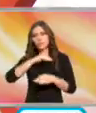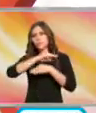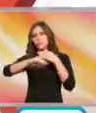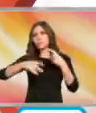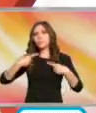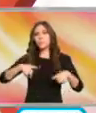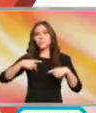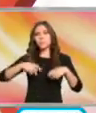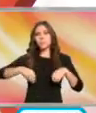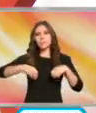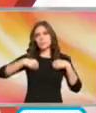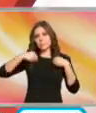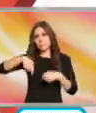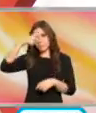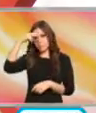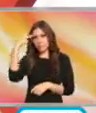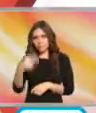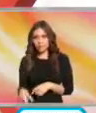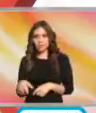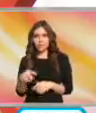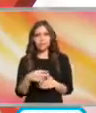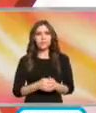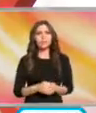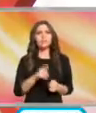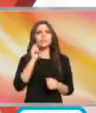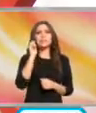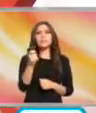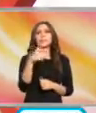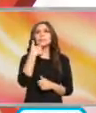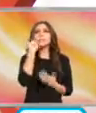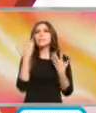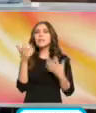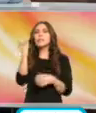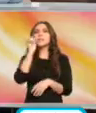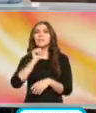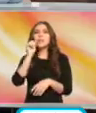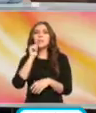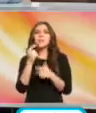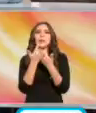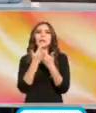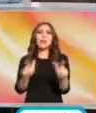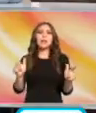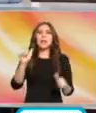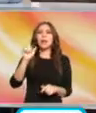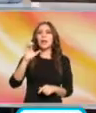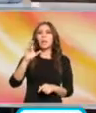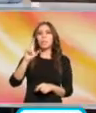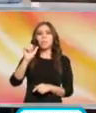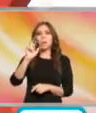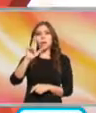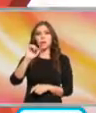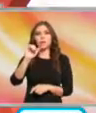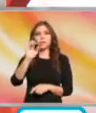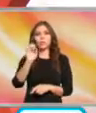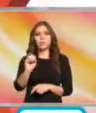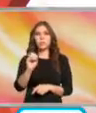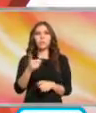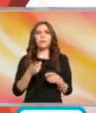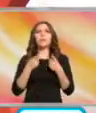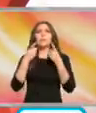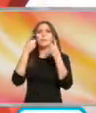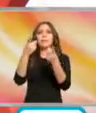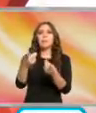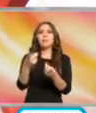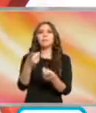los mexicanos, que haya precisamente es libertad. El signo de Acuario nos brinda